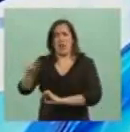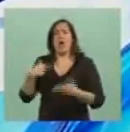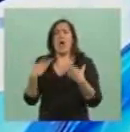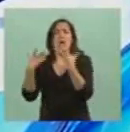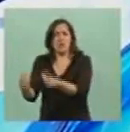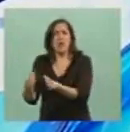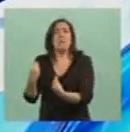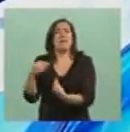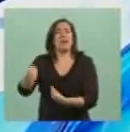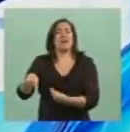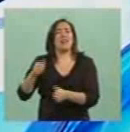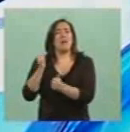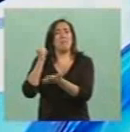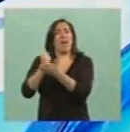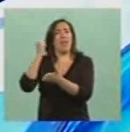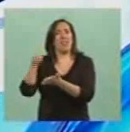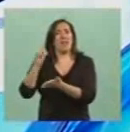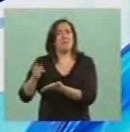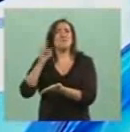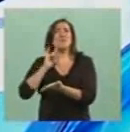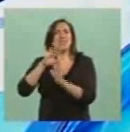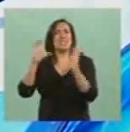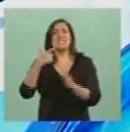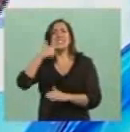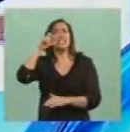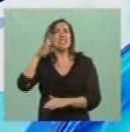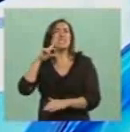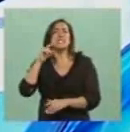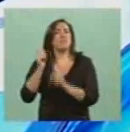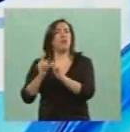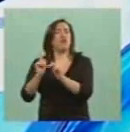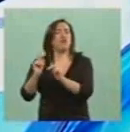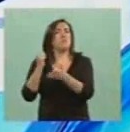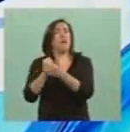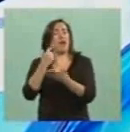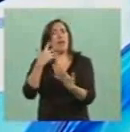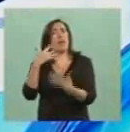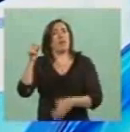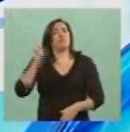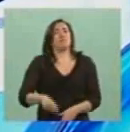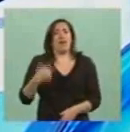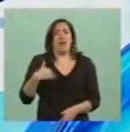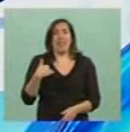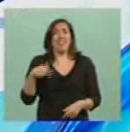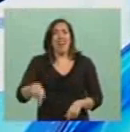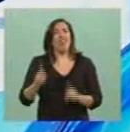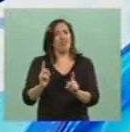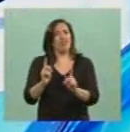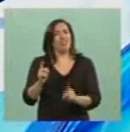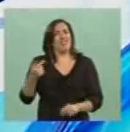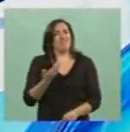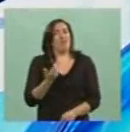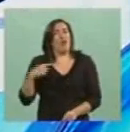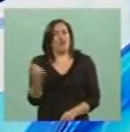Serenísima siga siendo una marca emblemática argentina. Y aquí está La Serenísima, orgullo de todos los argentinos,